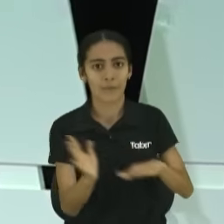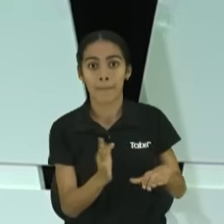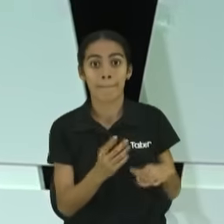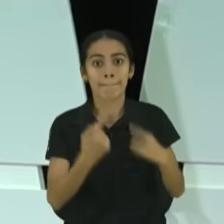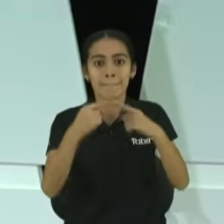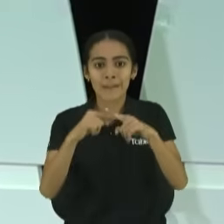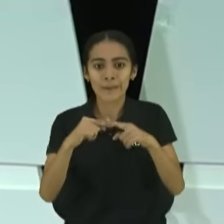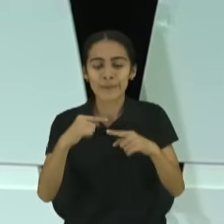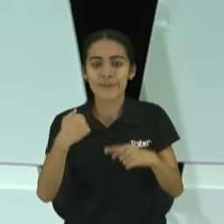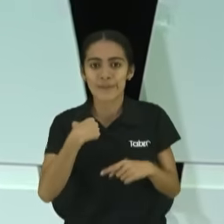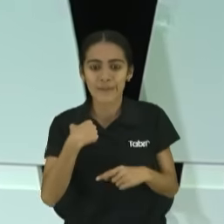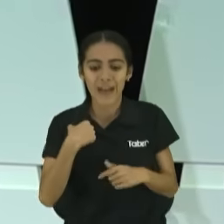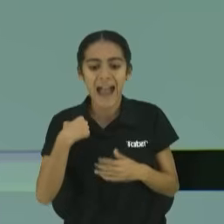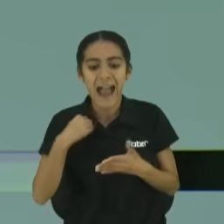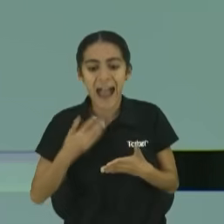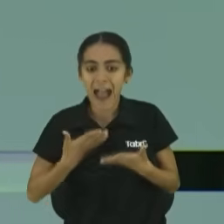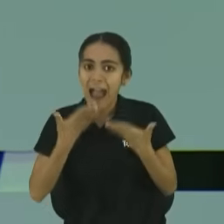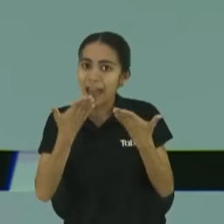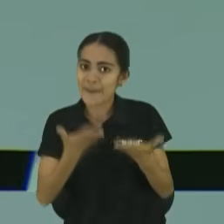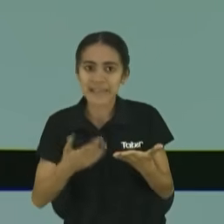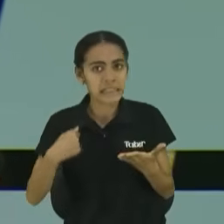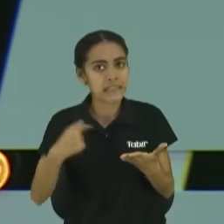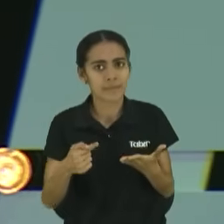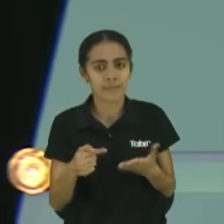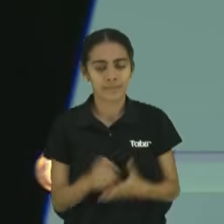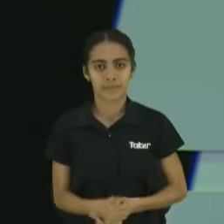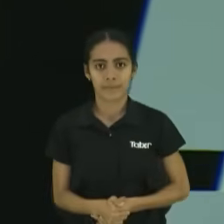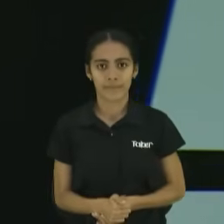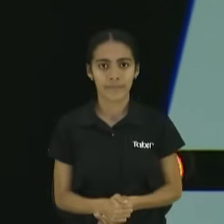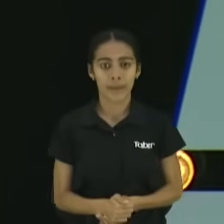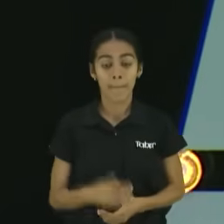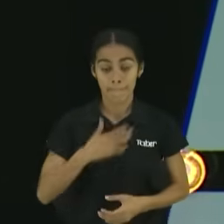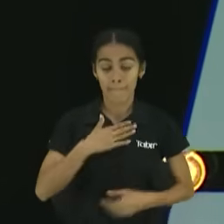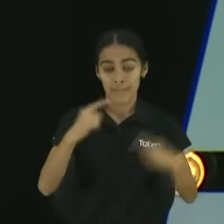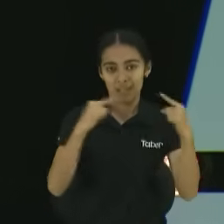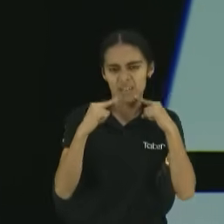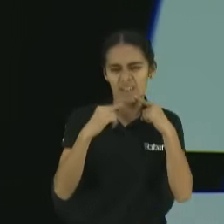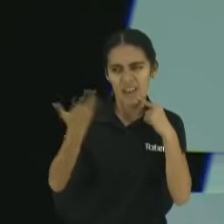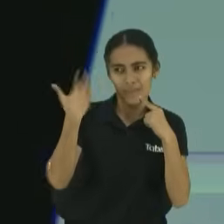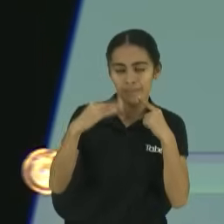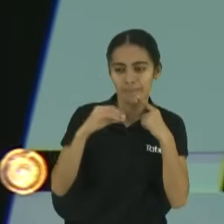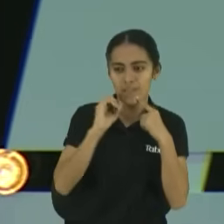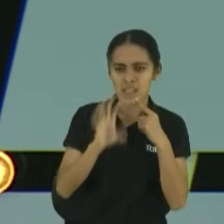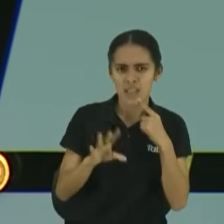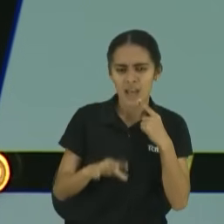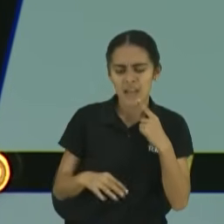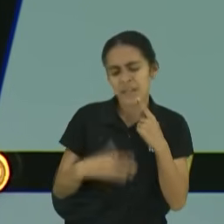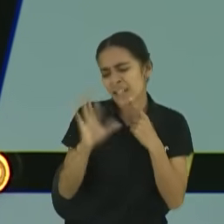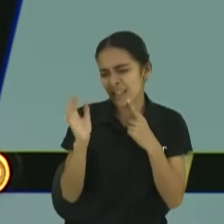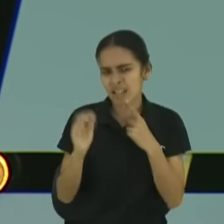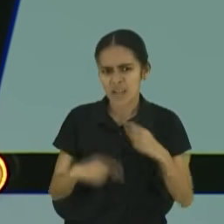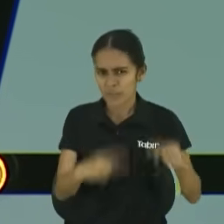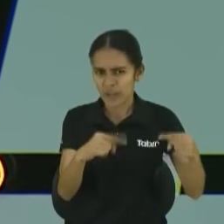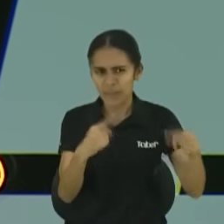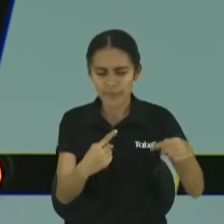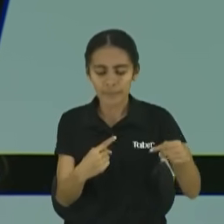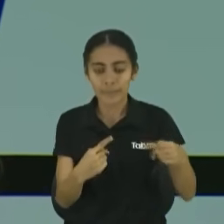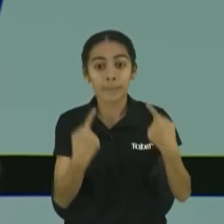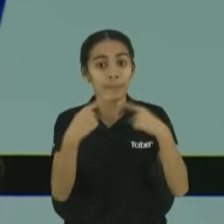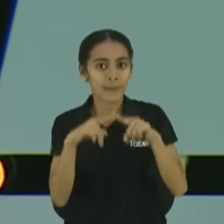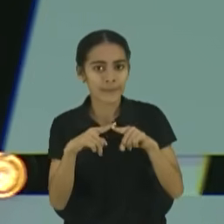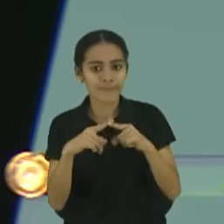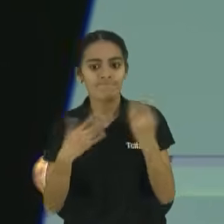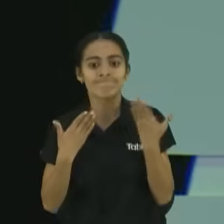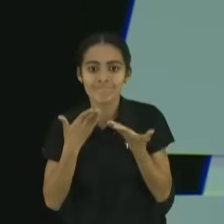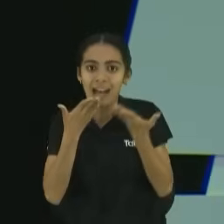comprar el carro. Sí, pastor, cómpratelo, hombre. Así me decía, así, métete en un buen lío. Pero no me decía esa palabra. Me